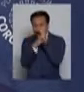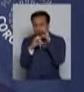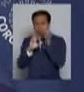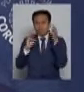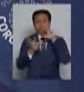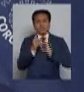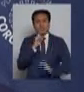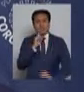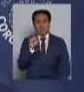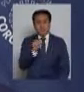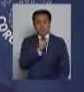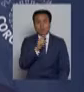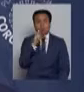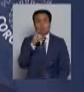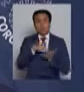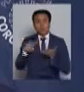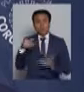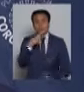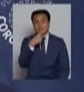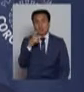coronavirus a